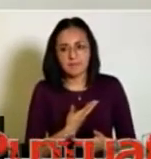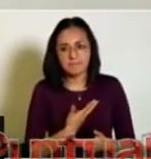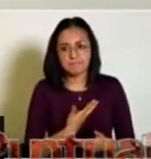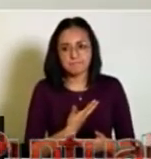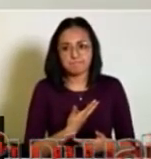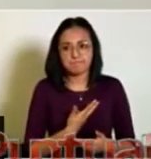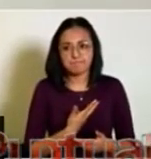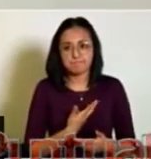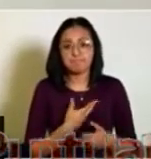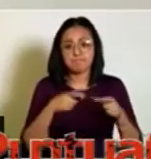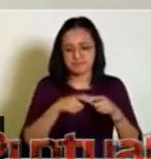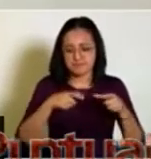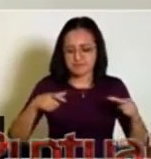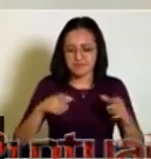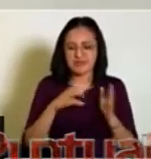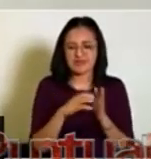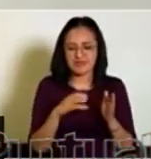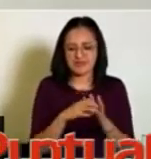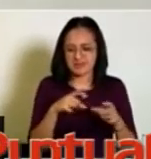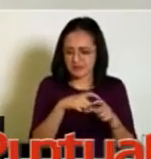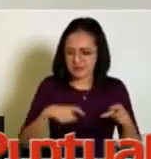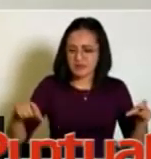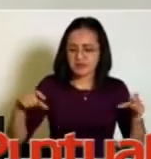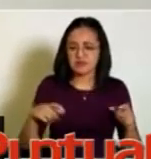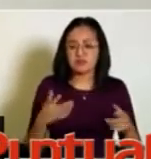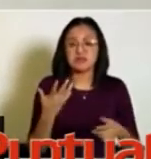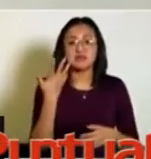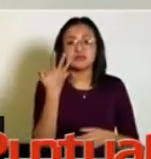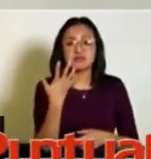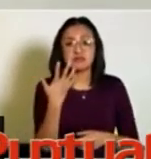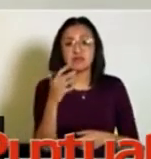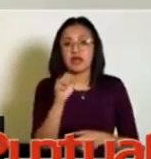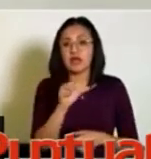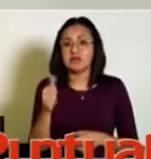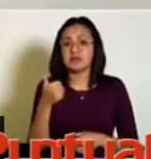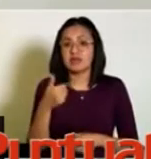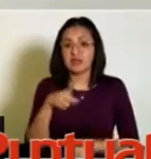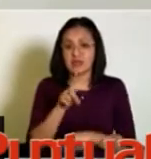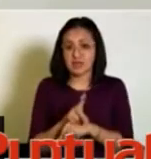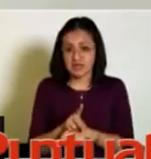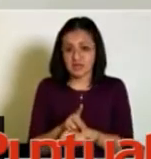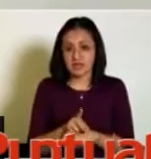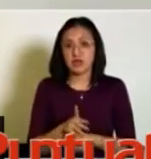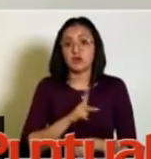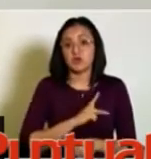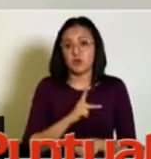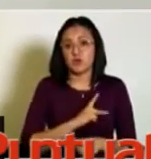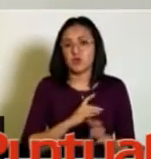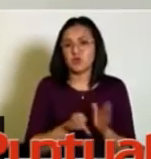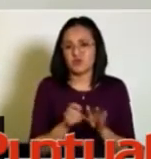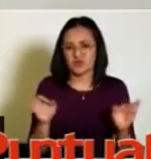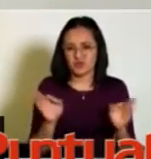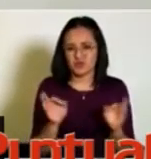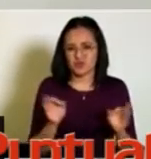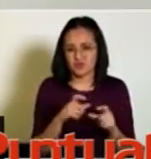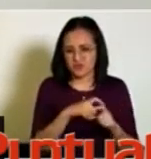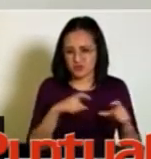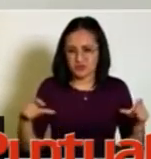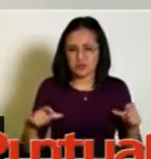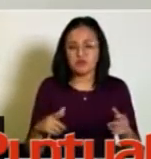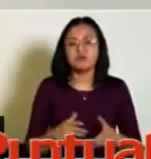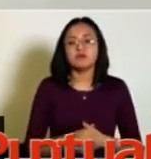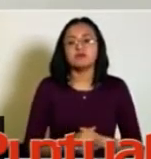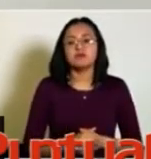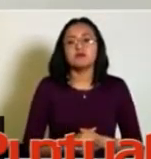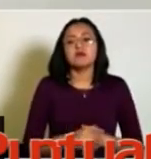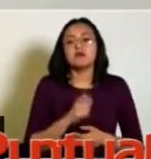las charolas de vacuna, los viales, durante 5 a 6 días en nuestra red fría. Y